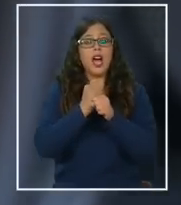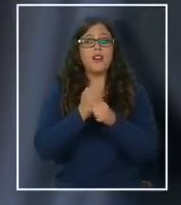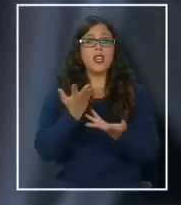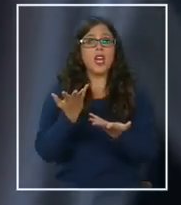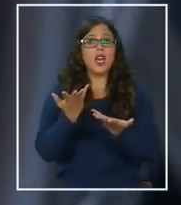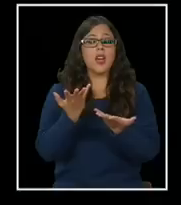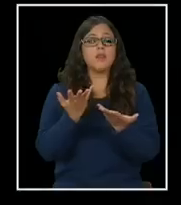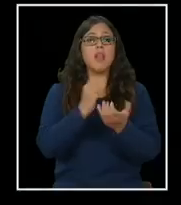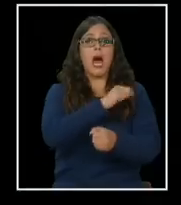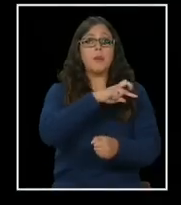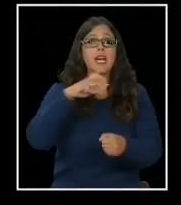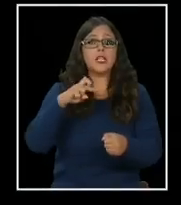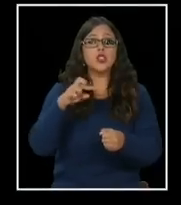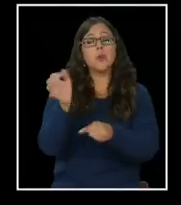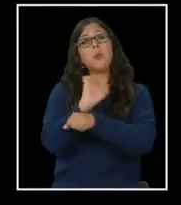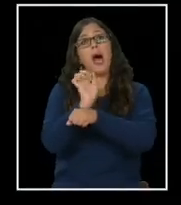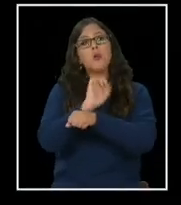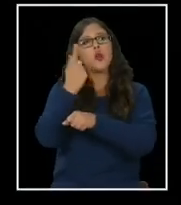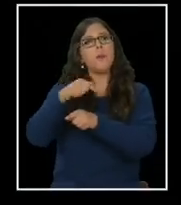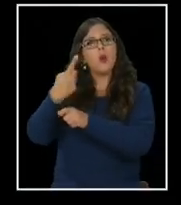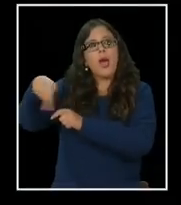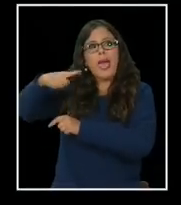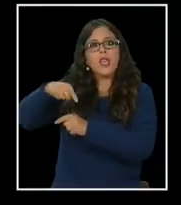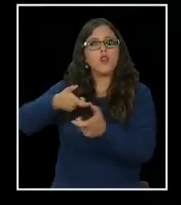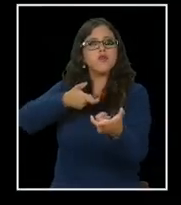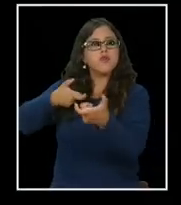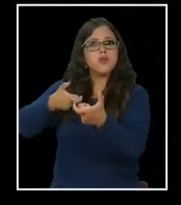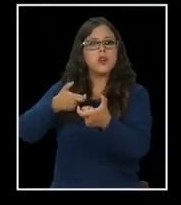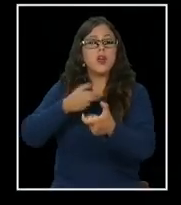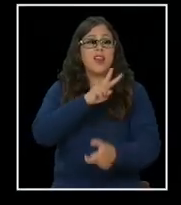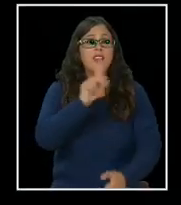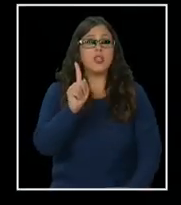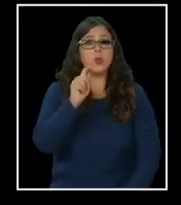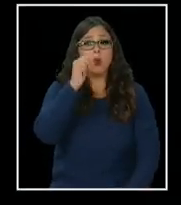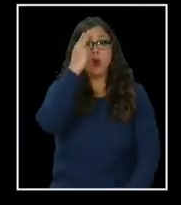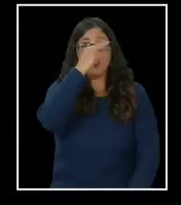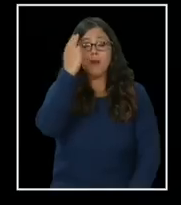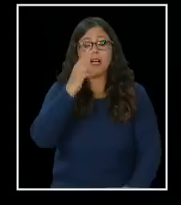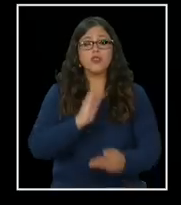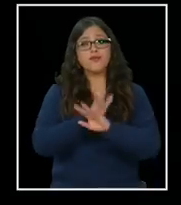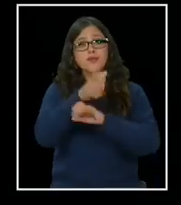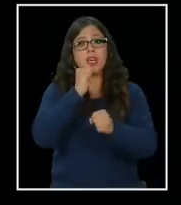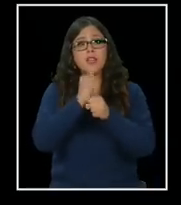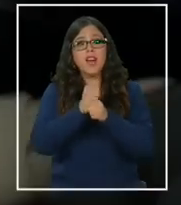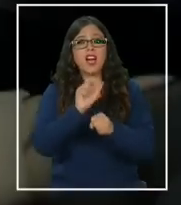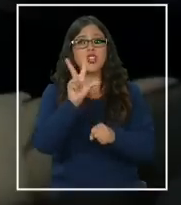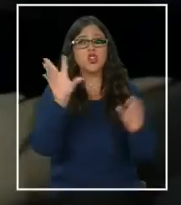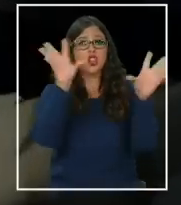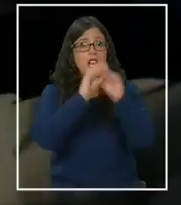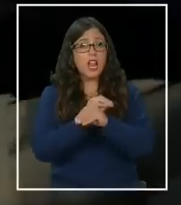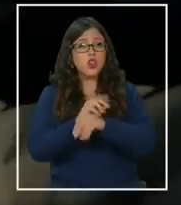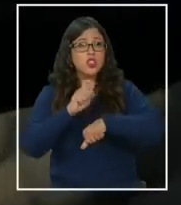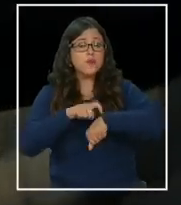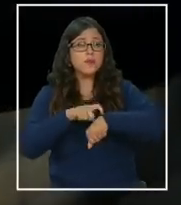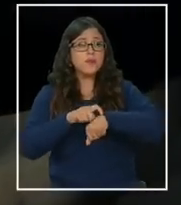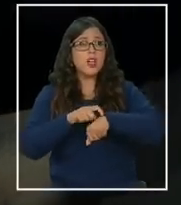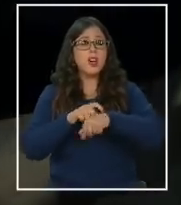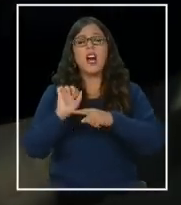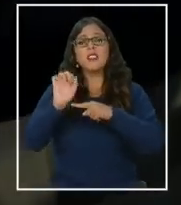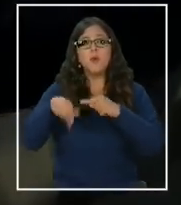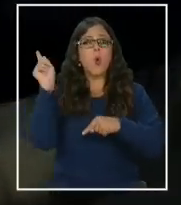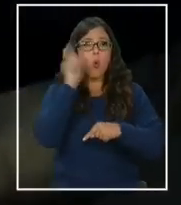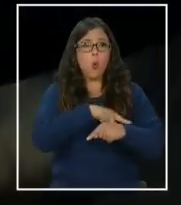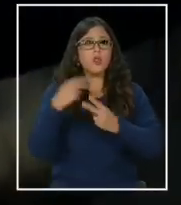una de las víctimas de esta banda. El 21 de marzo salió a trabajar como de costumbre. Pasadas las 8 de la noche, aceptó el que sería